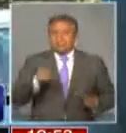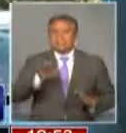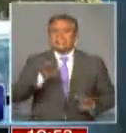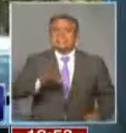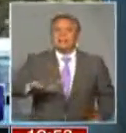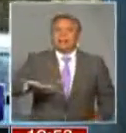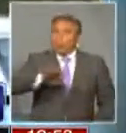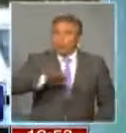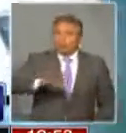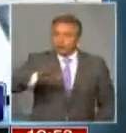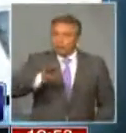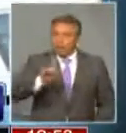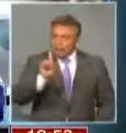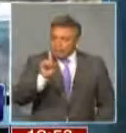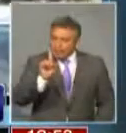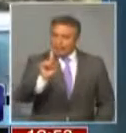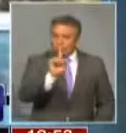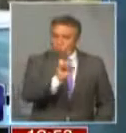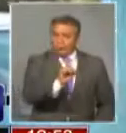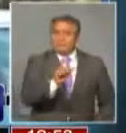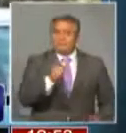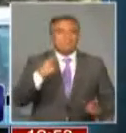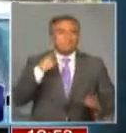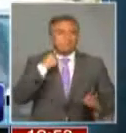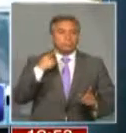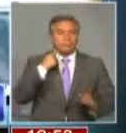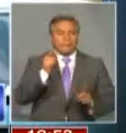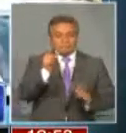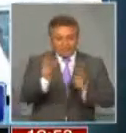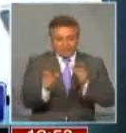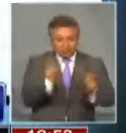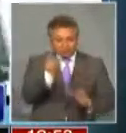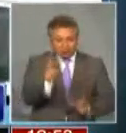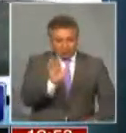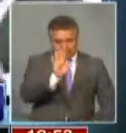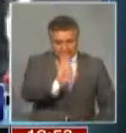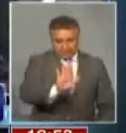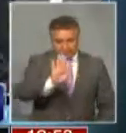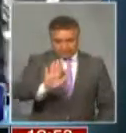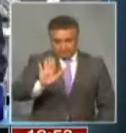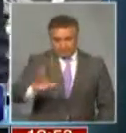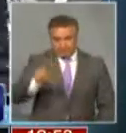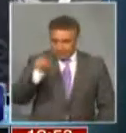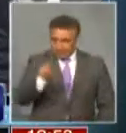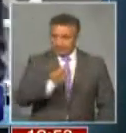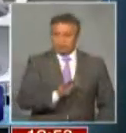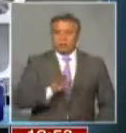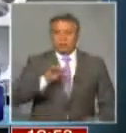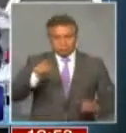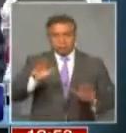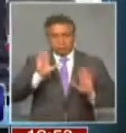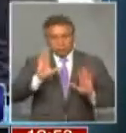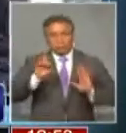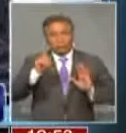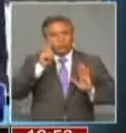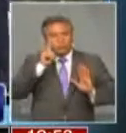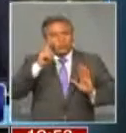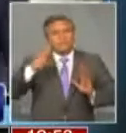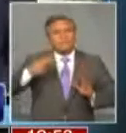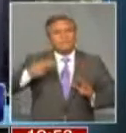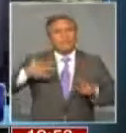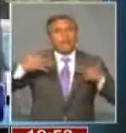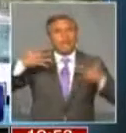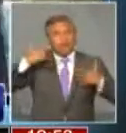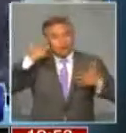situaciones individuales que afectan a personas y cada una de las personas va a actuar de acuerdo a su escala de valores, de